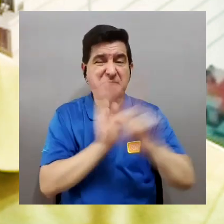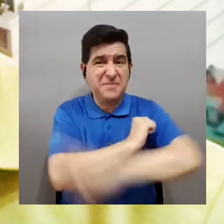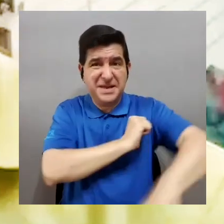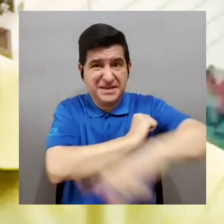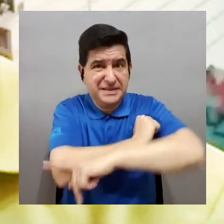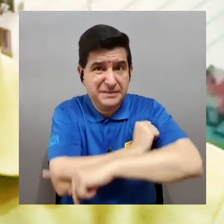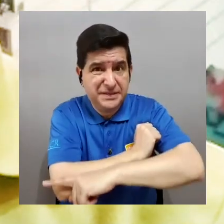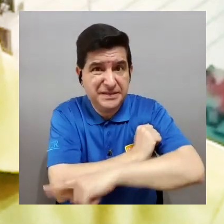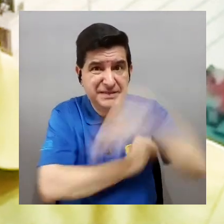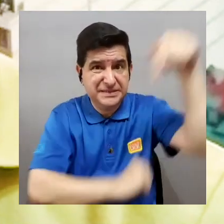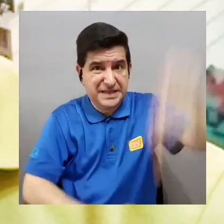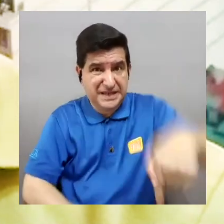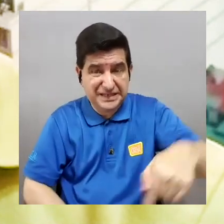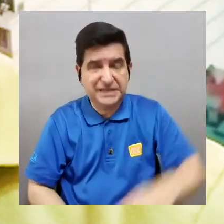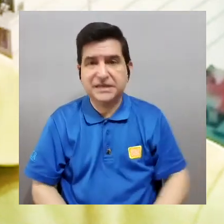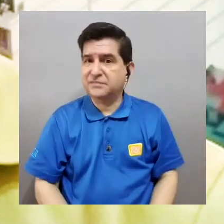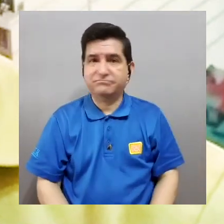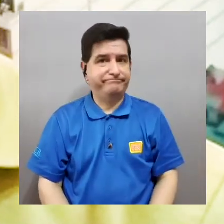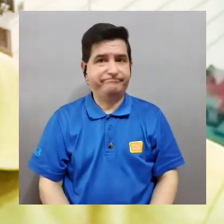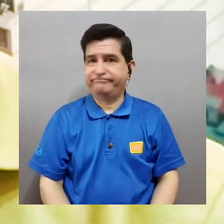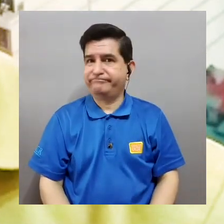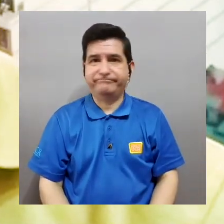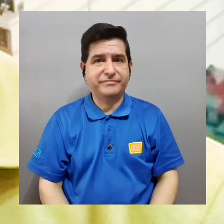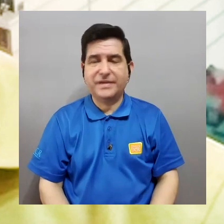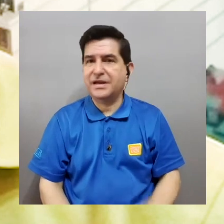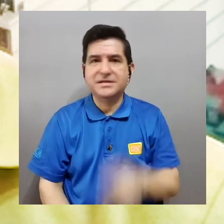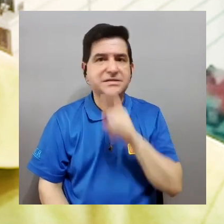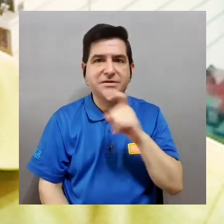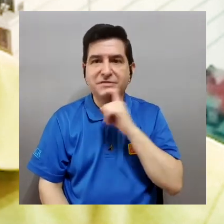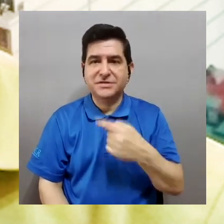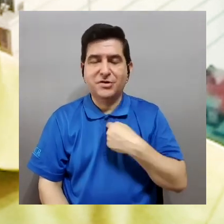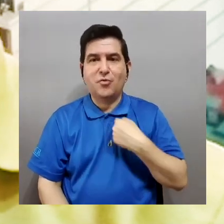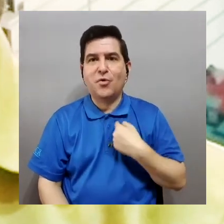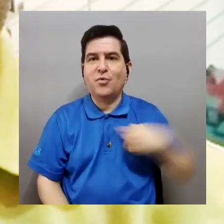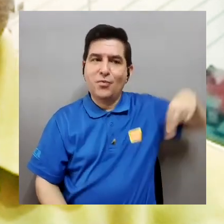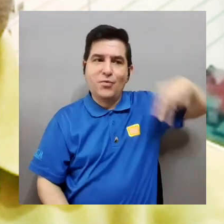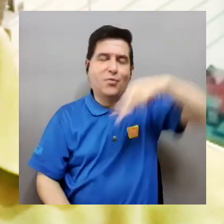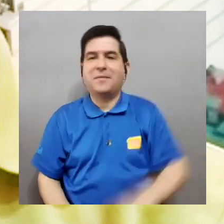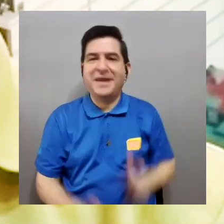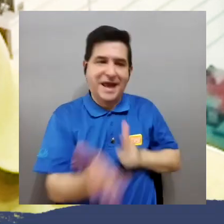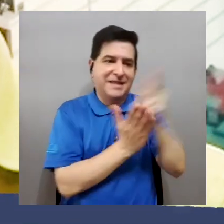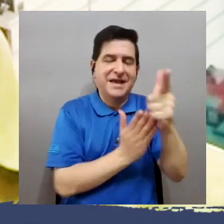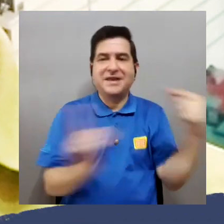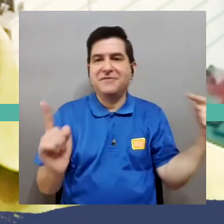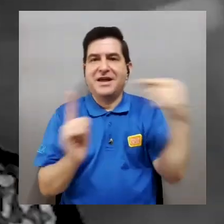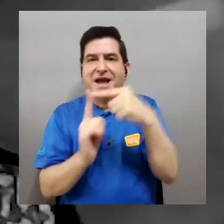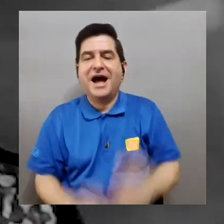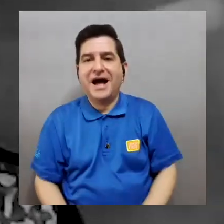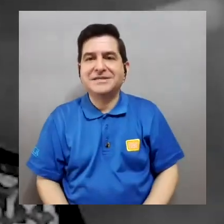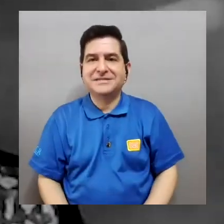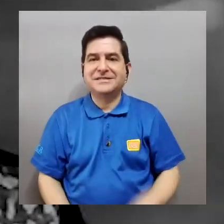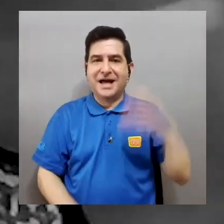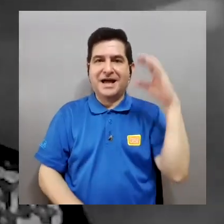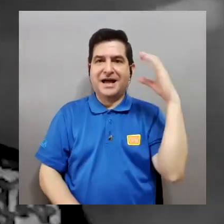este país es como caminar de Liberia a la Basílica de Los Ángeles, ¿verdad? En un día. A veces